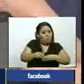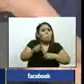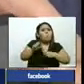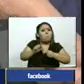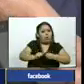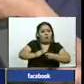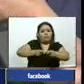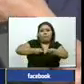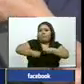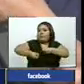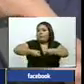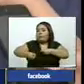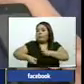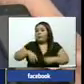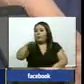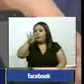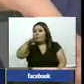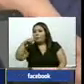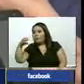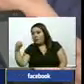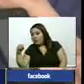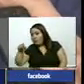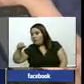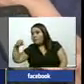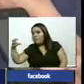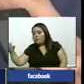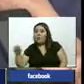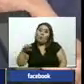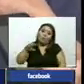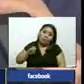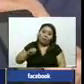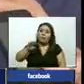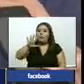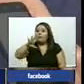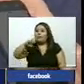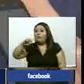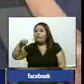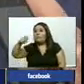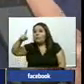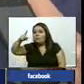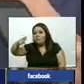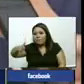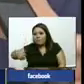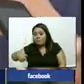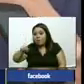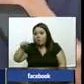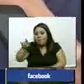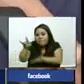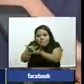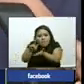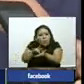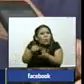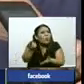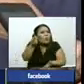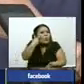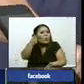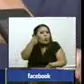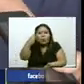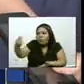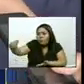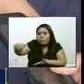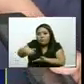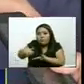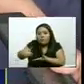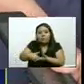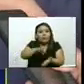mover entre 400 y 500 mil dólares mensuales, siendo sus fuentes directas